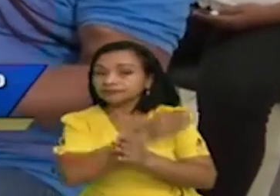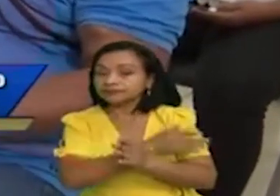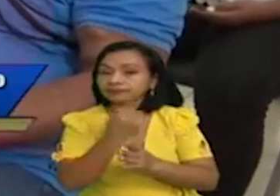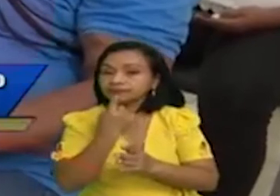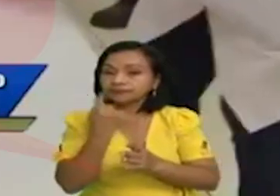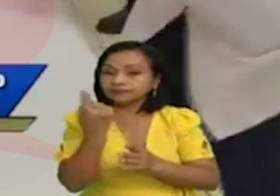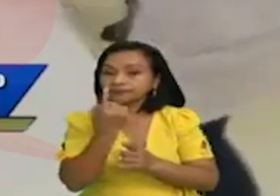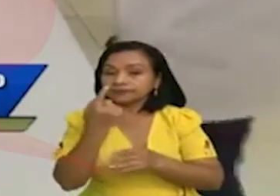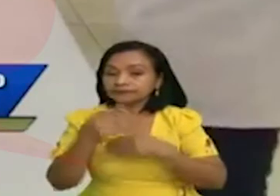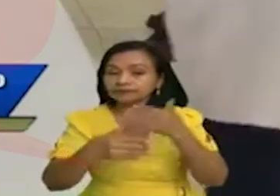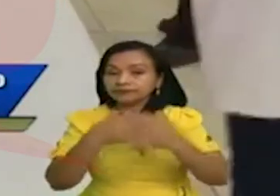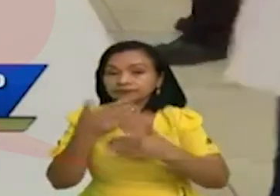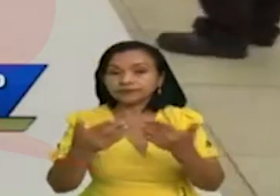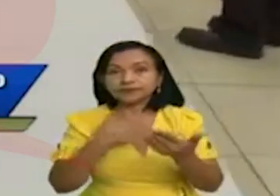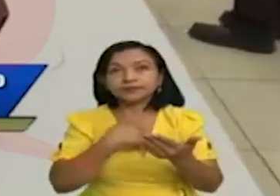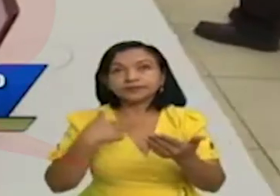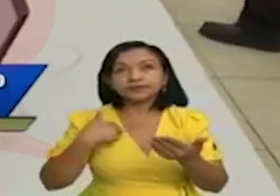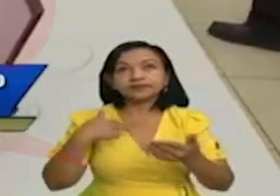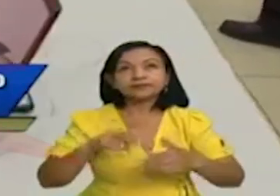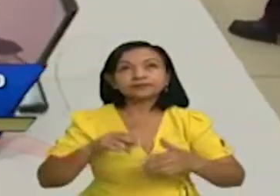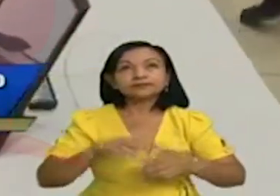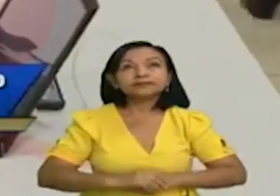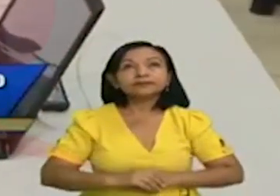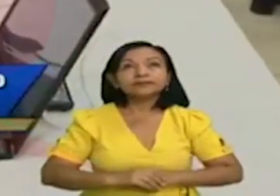contra la influenza. Para Noticias 12, Gabriela Solórzano.